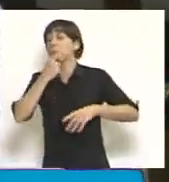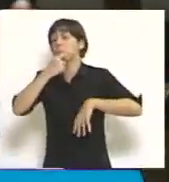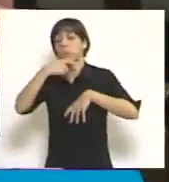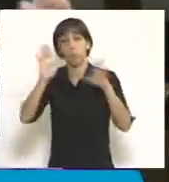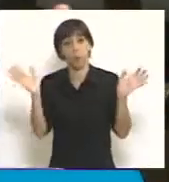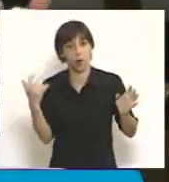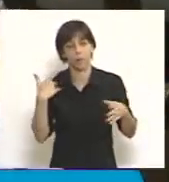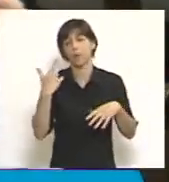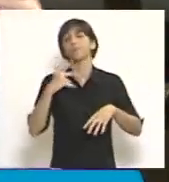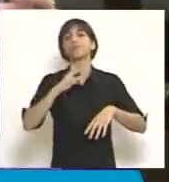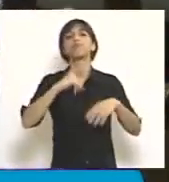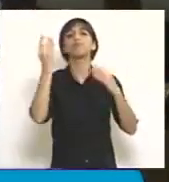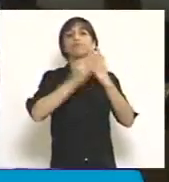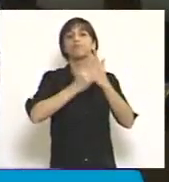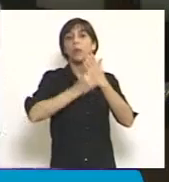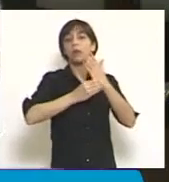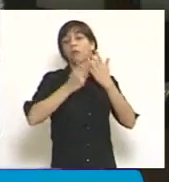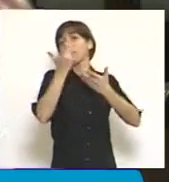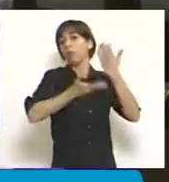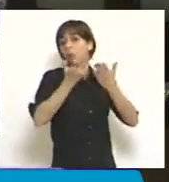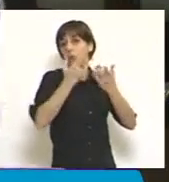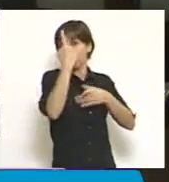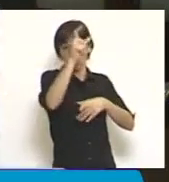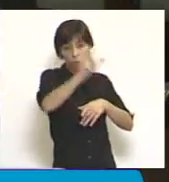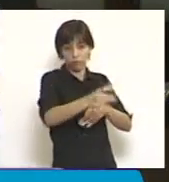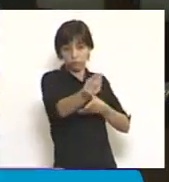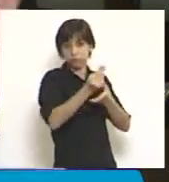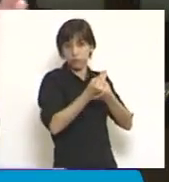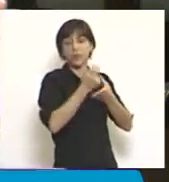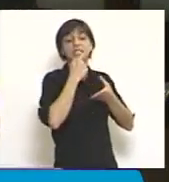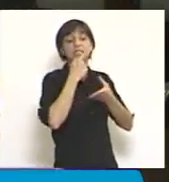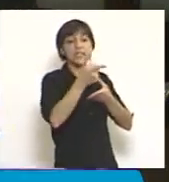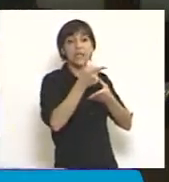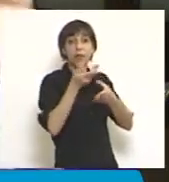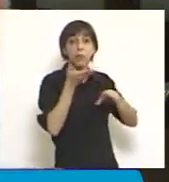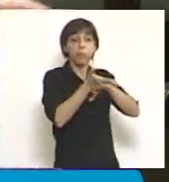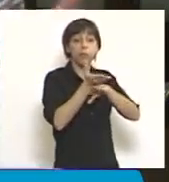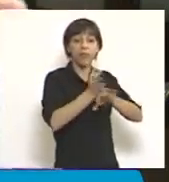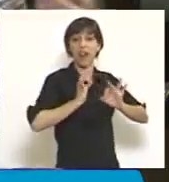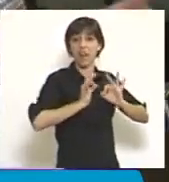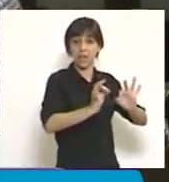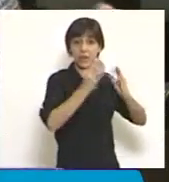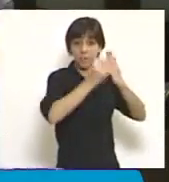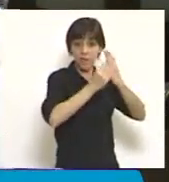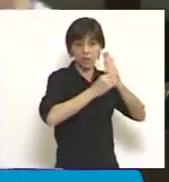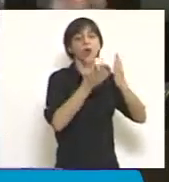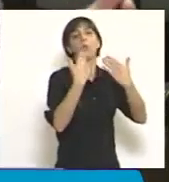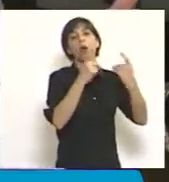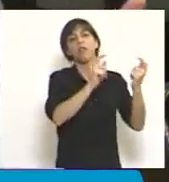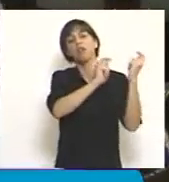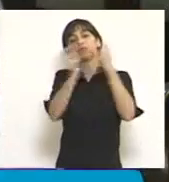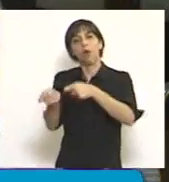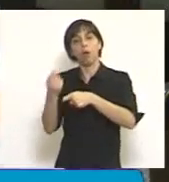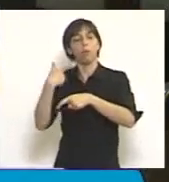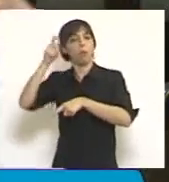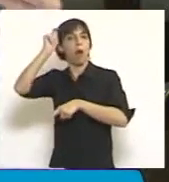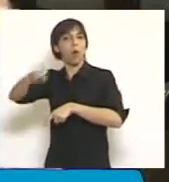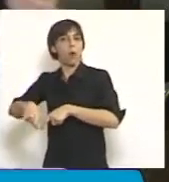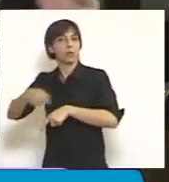el proyecto, como mínimo, es que deben pedir licencia. Es decir, que de acuerdo con este reglamento, por